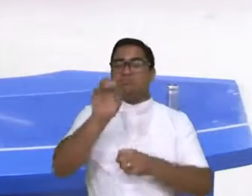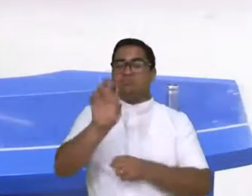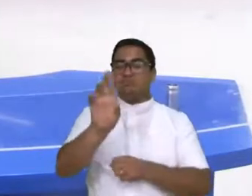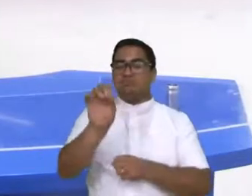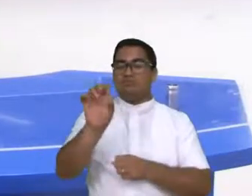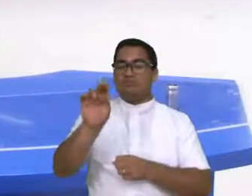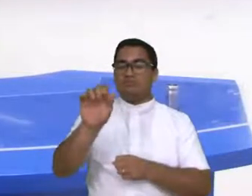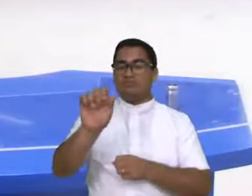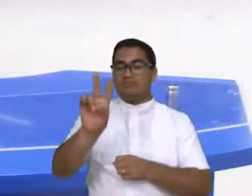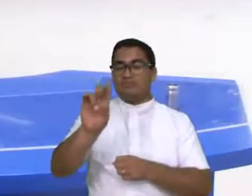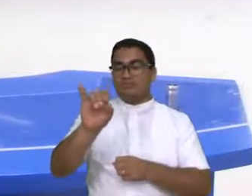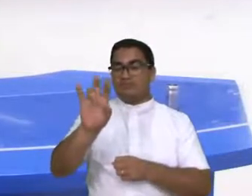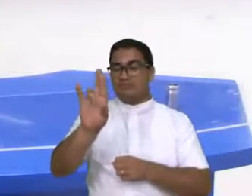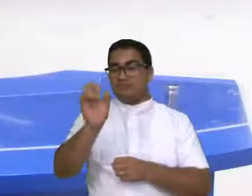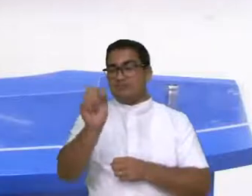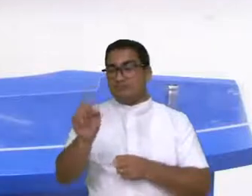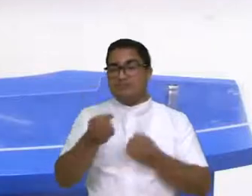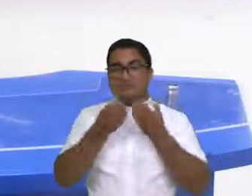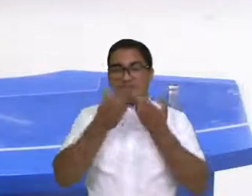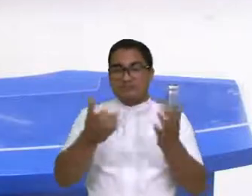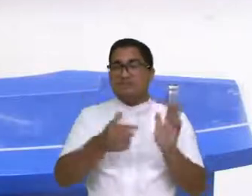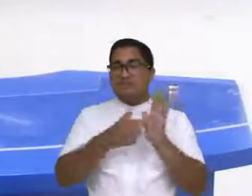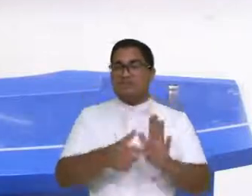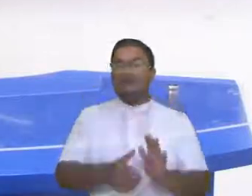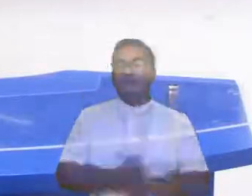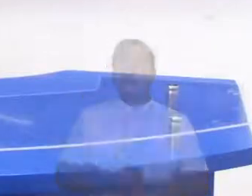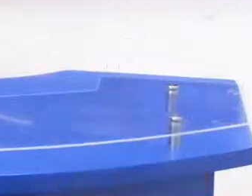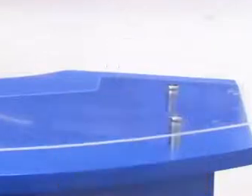otras informaciones se los presentamos en el siguiente reporte.